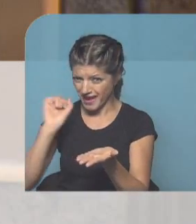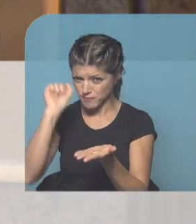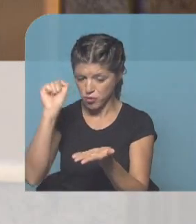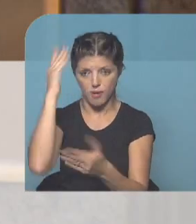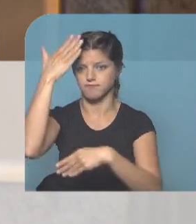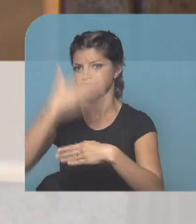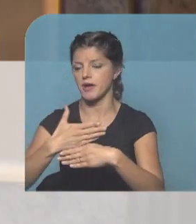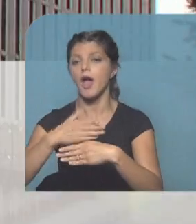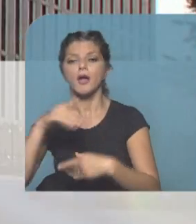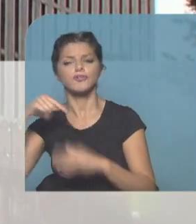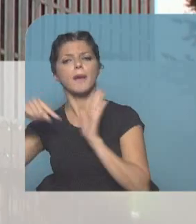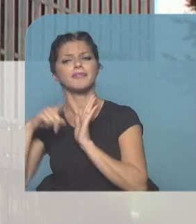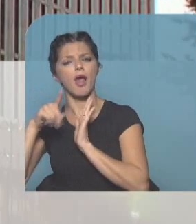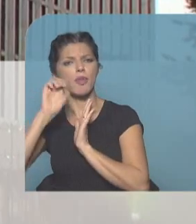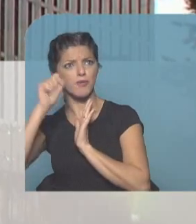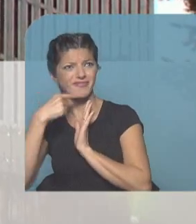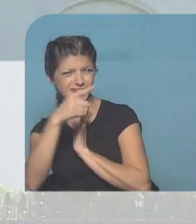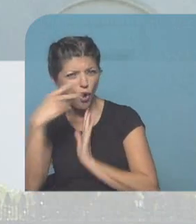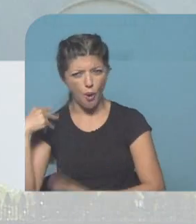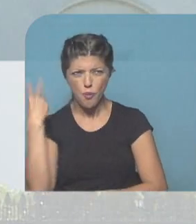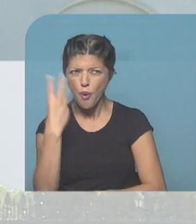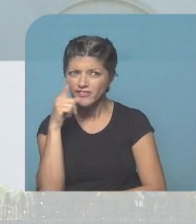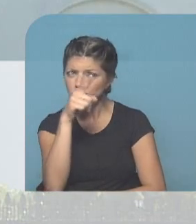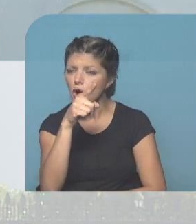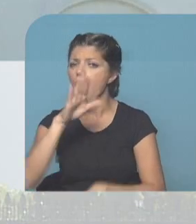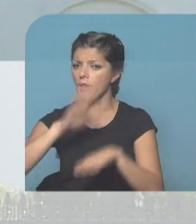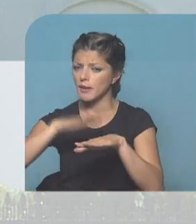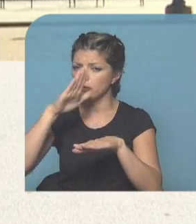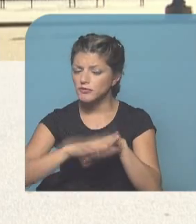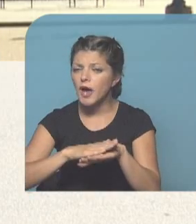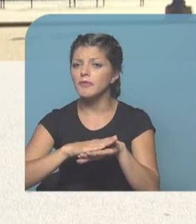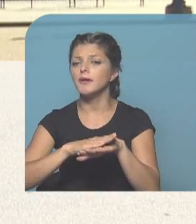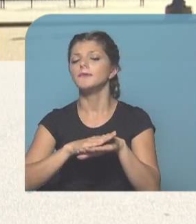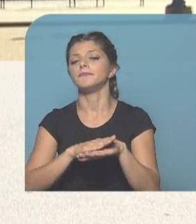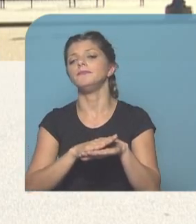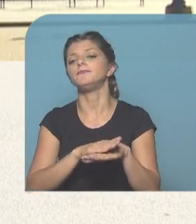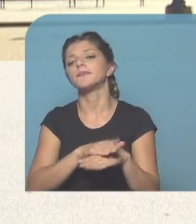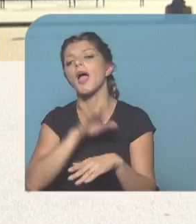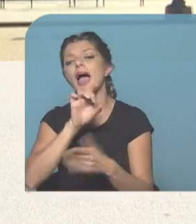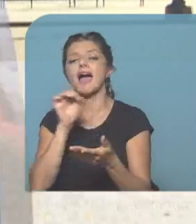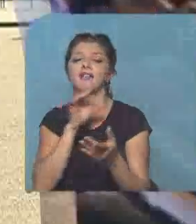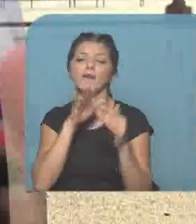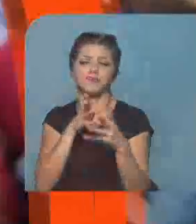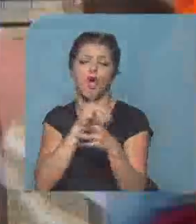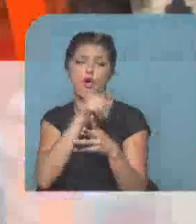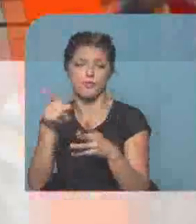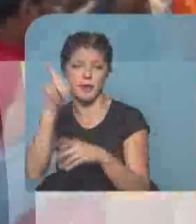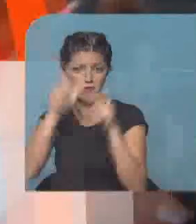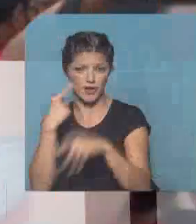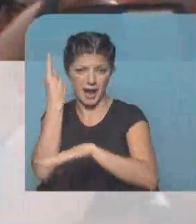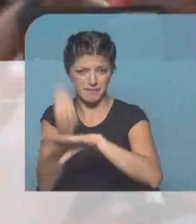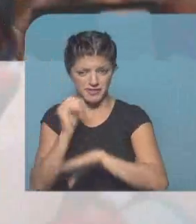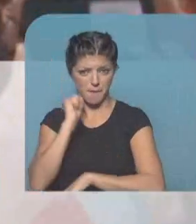Francisco, Moscú acusó a Washington de atentar contra la seguridad de sus representantes.